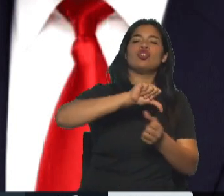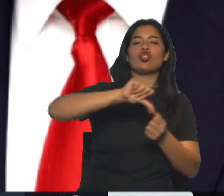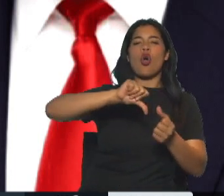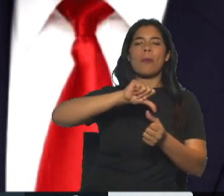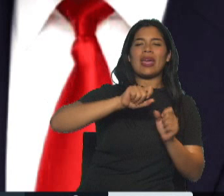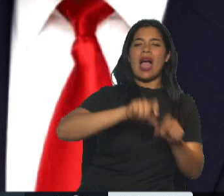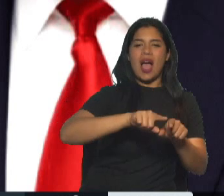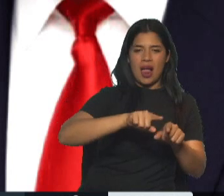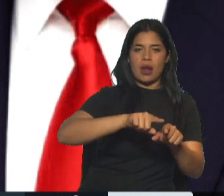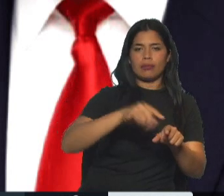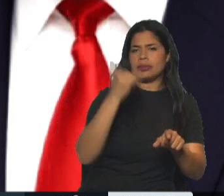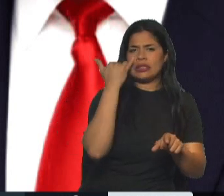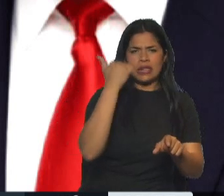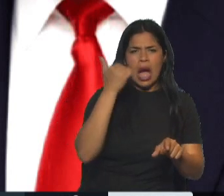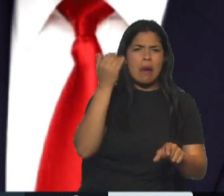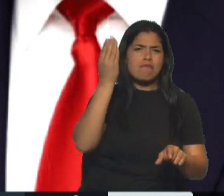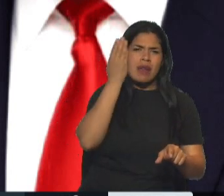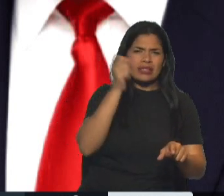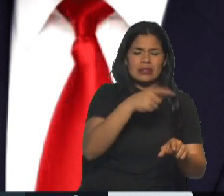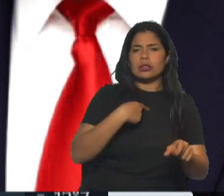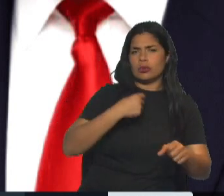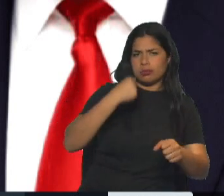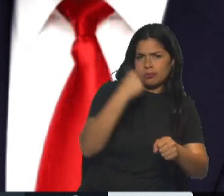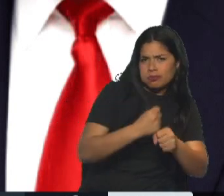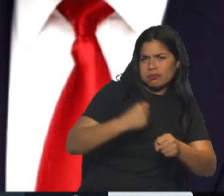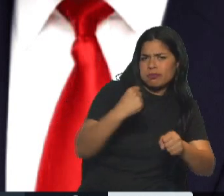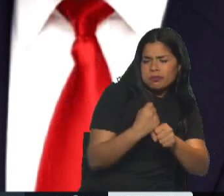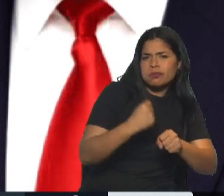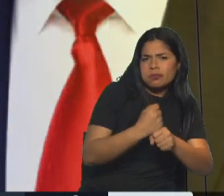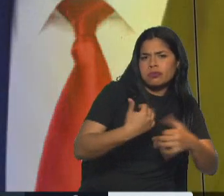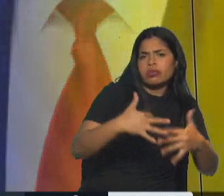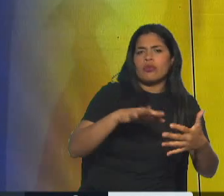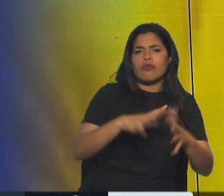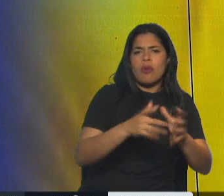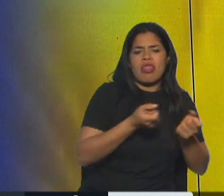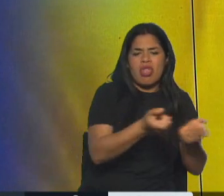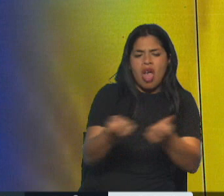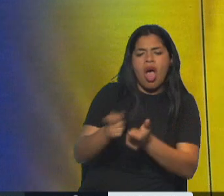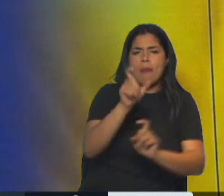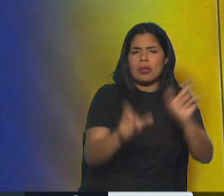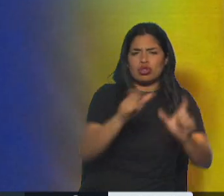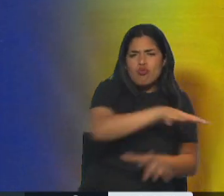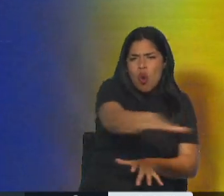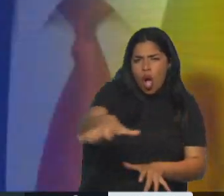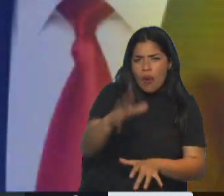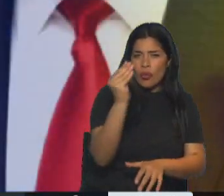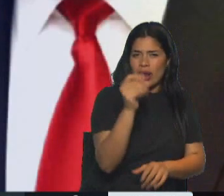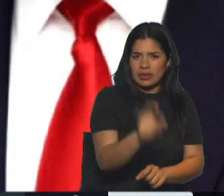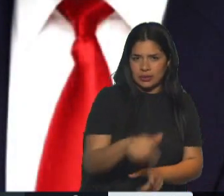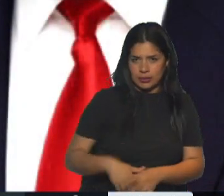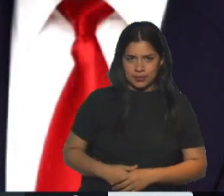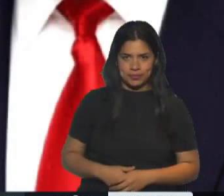gran trabajo para el maravilloso pueblo de Brasil. Eso era una parte del mensaje que decía Donald Trump, y en otro